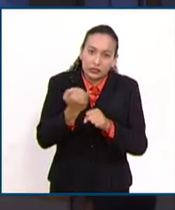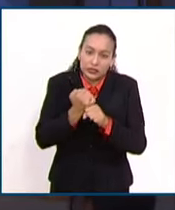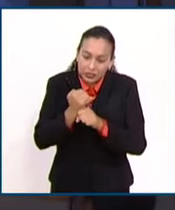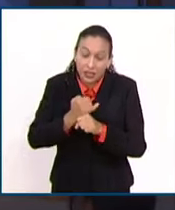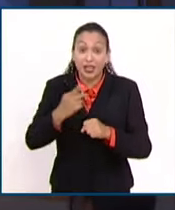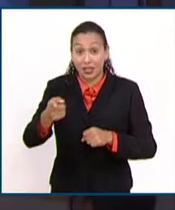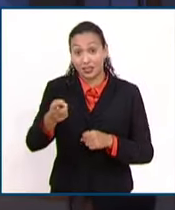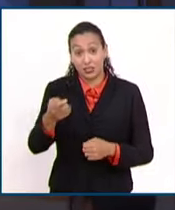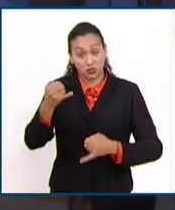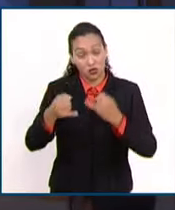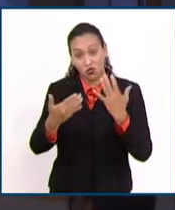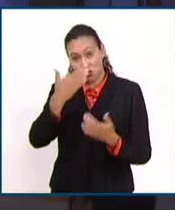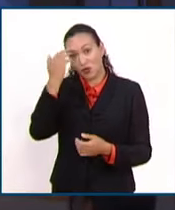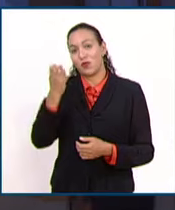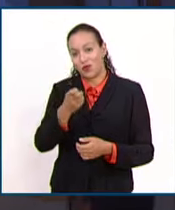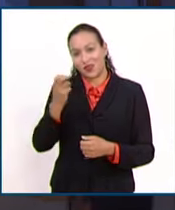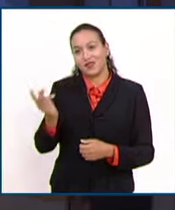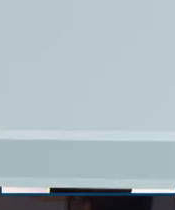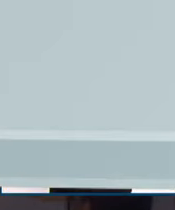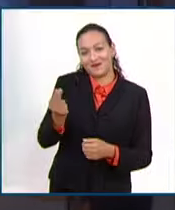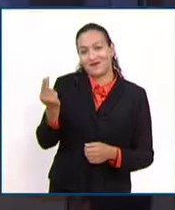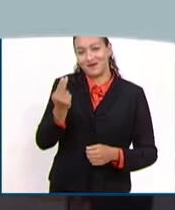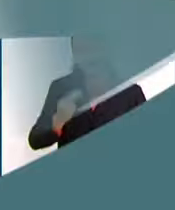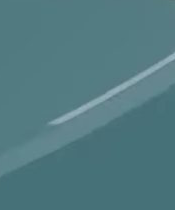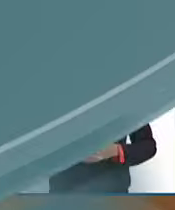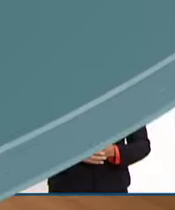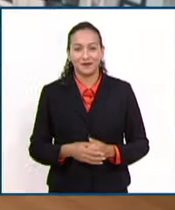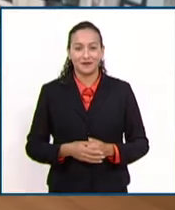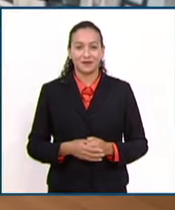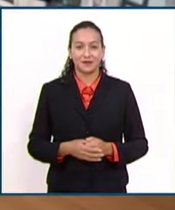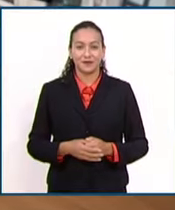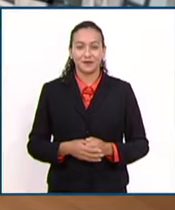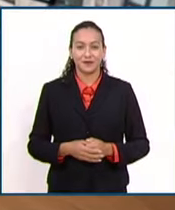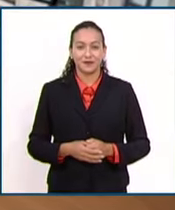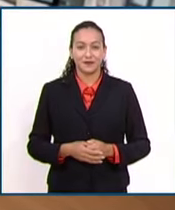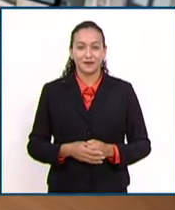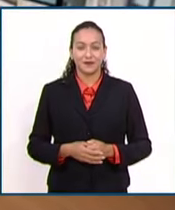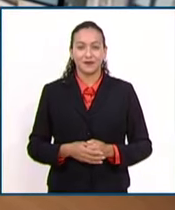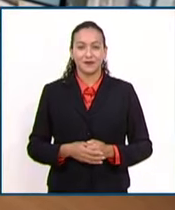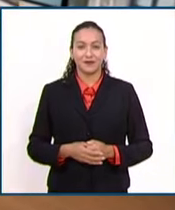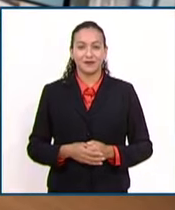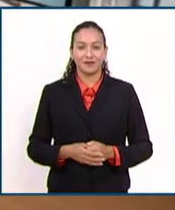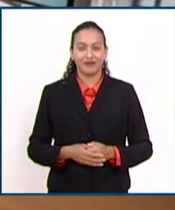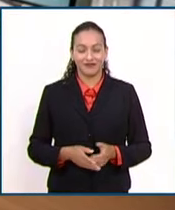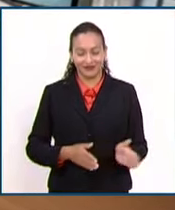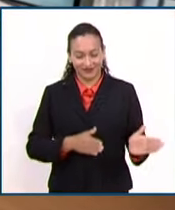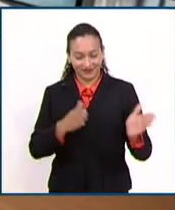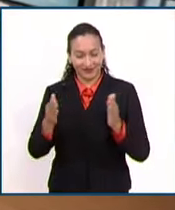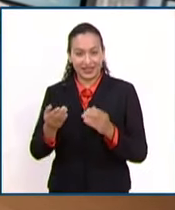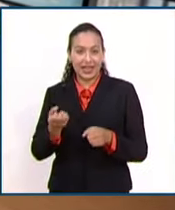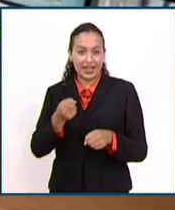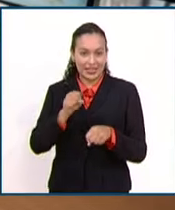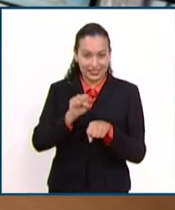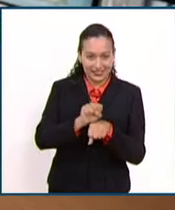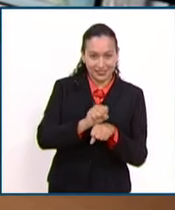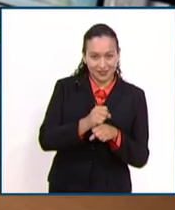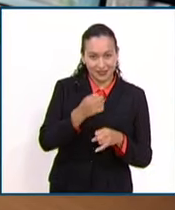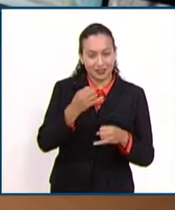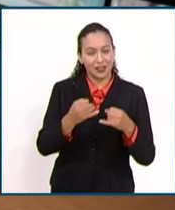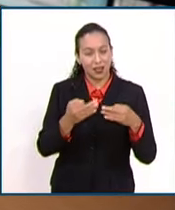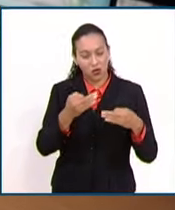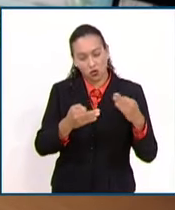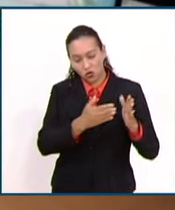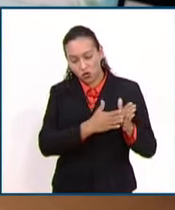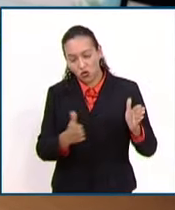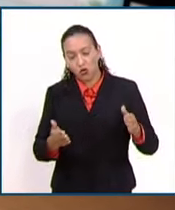Federación, Juan Carlos González. Y en el semanario judicial de esta semana se